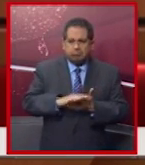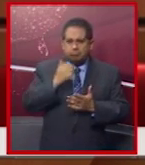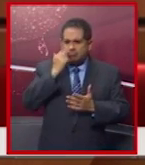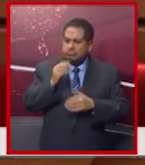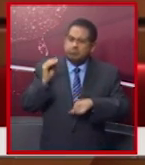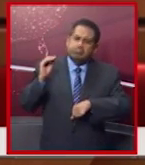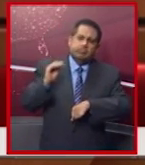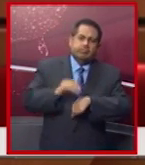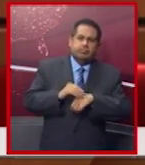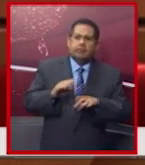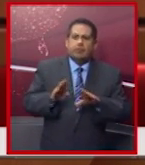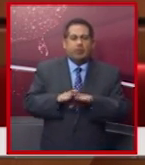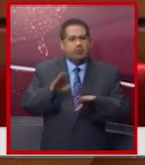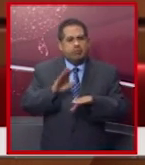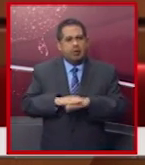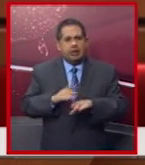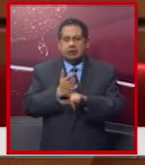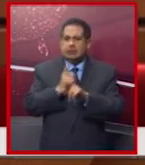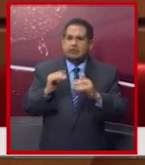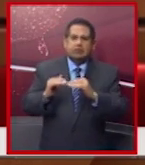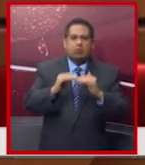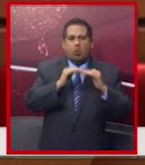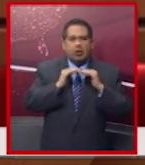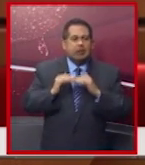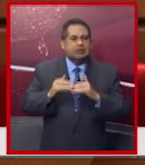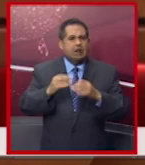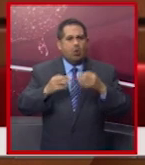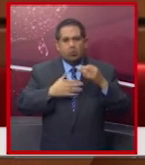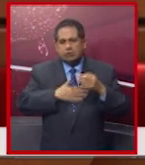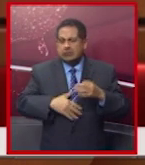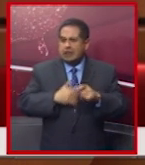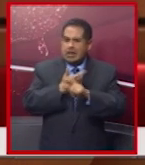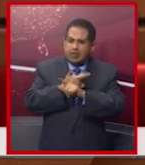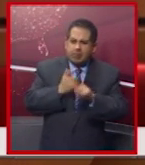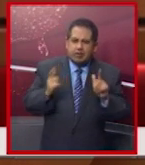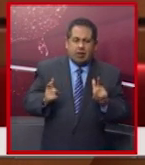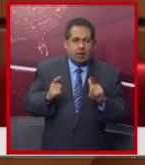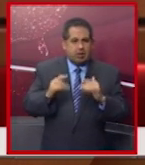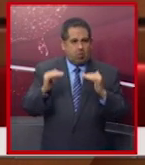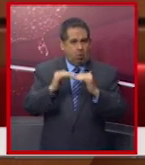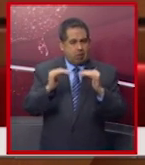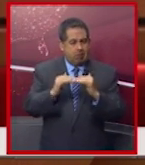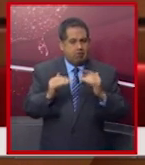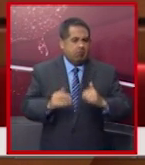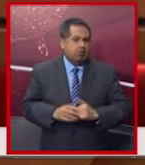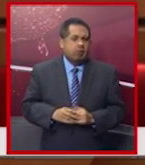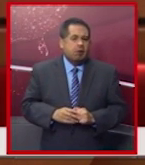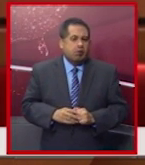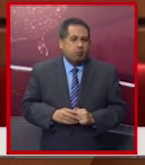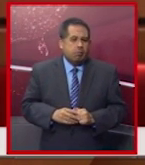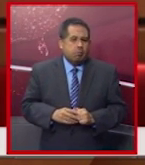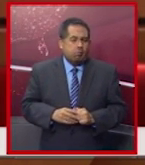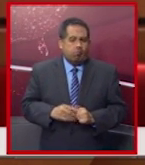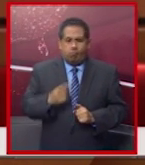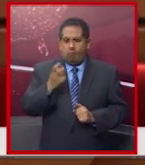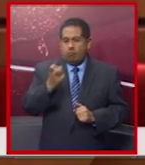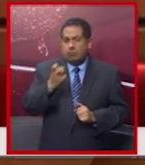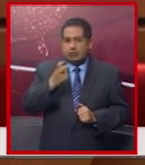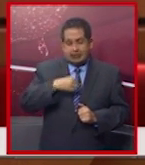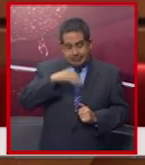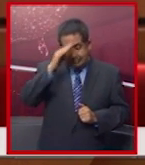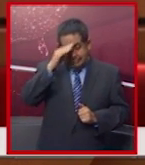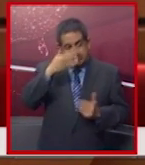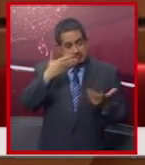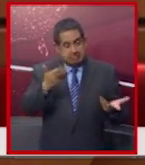los fundamentos democráticos de justicia, libertad e igualdad. Es por ello que